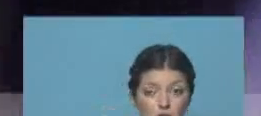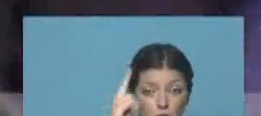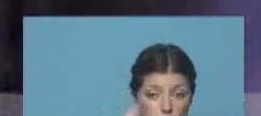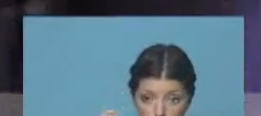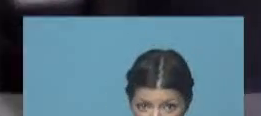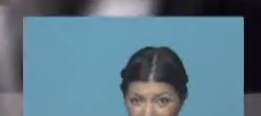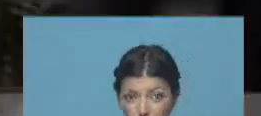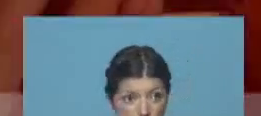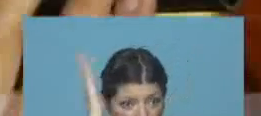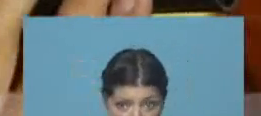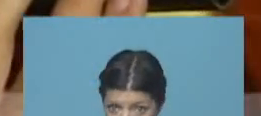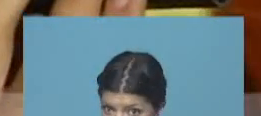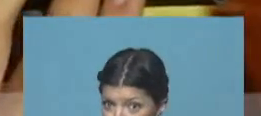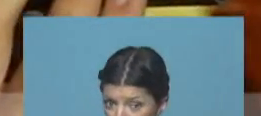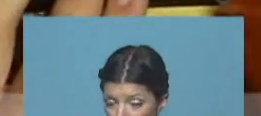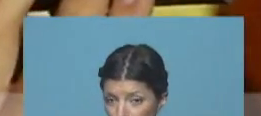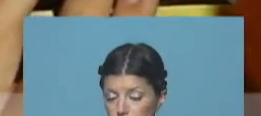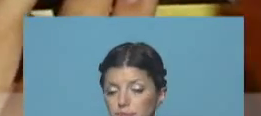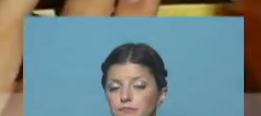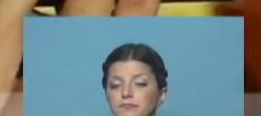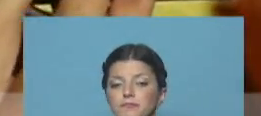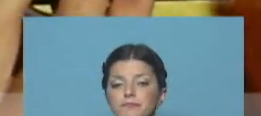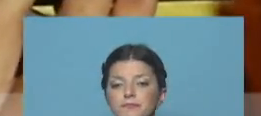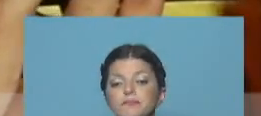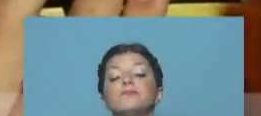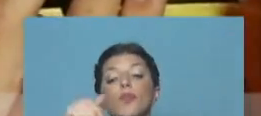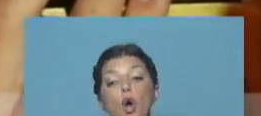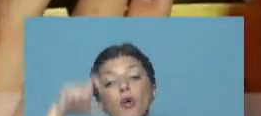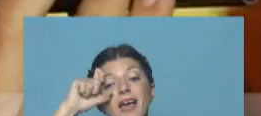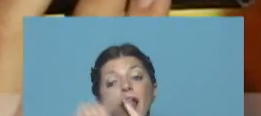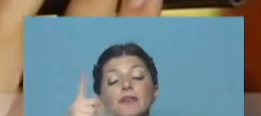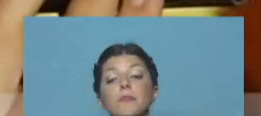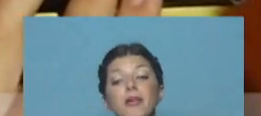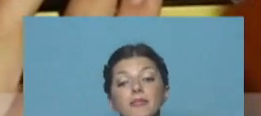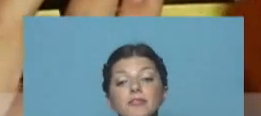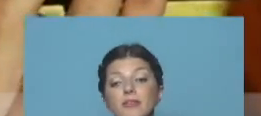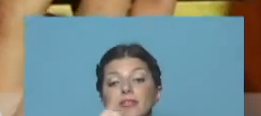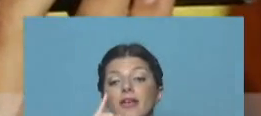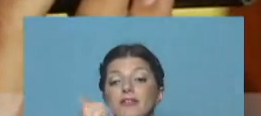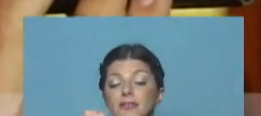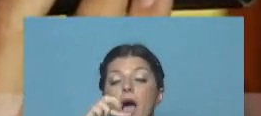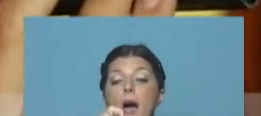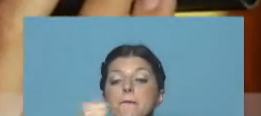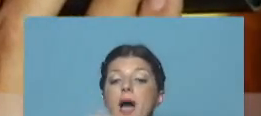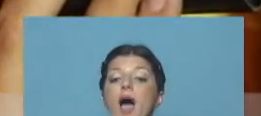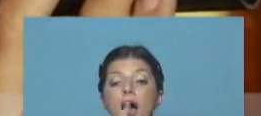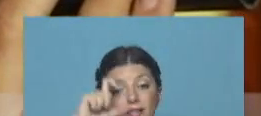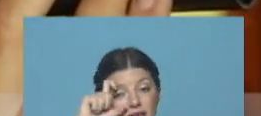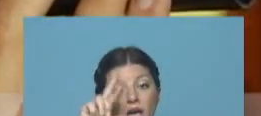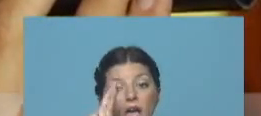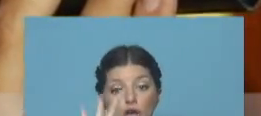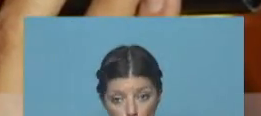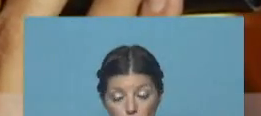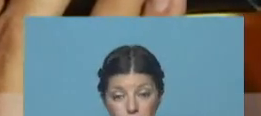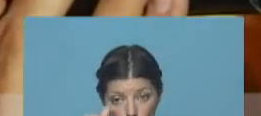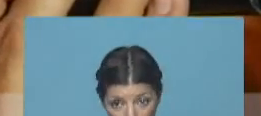en su totalidad. Con el expresidente Zapatero reafirmó el mensaje de que lo que va a